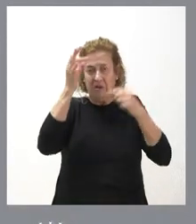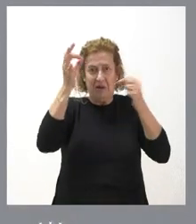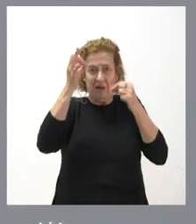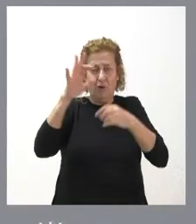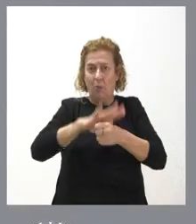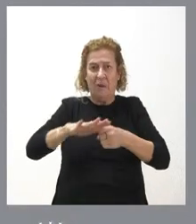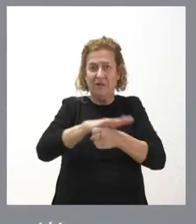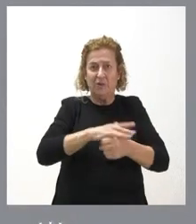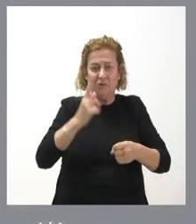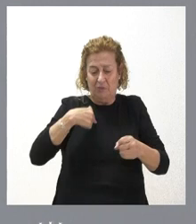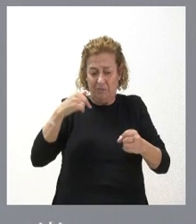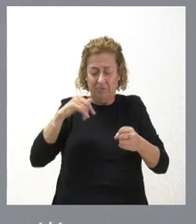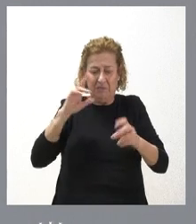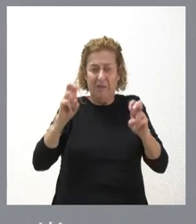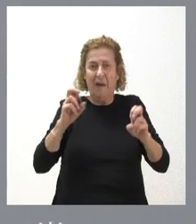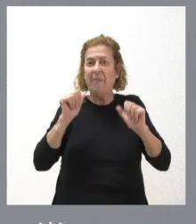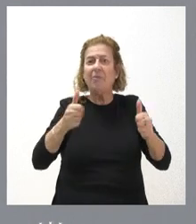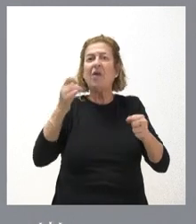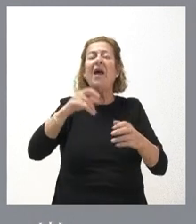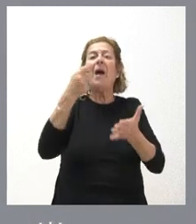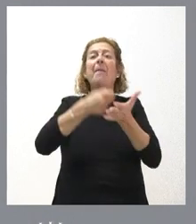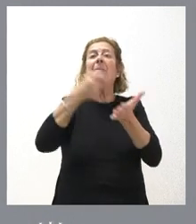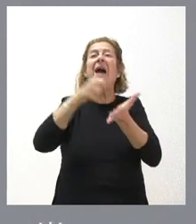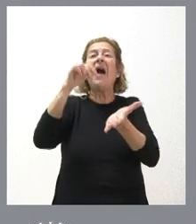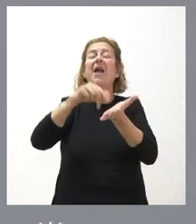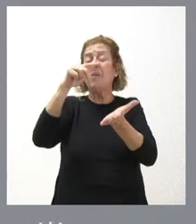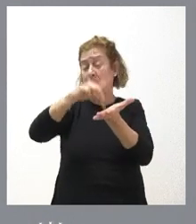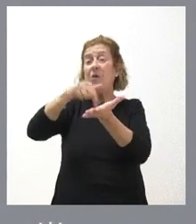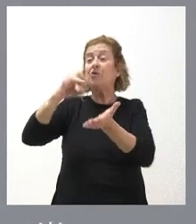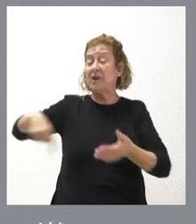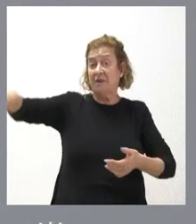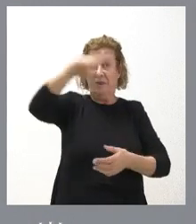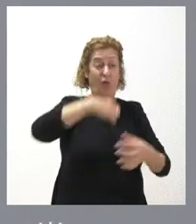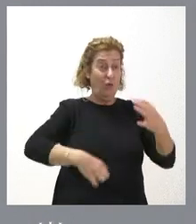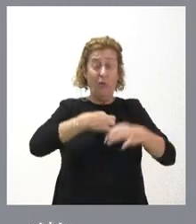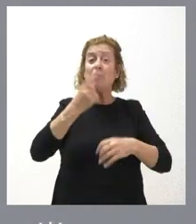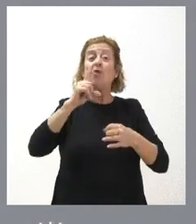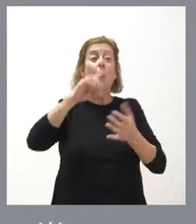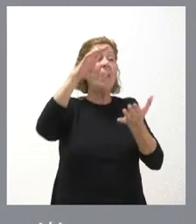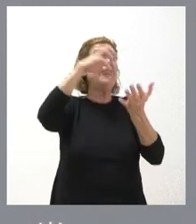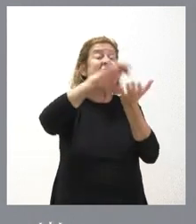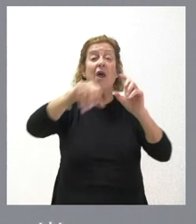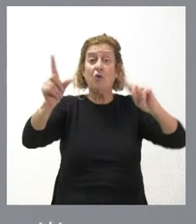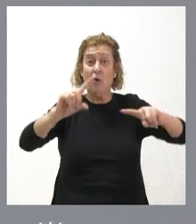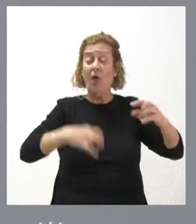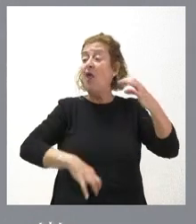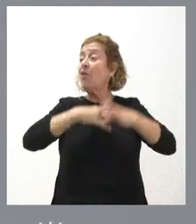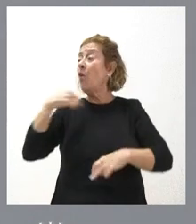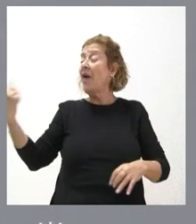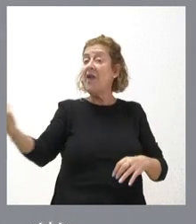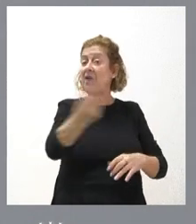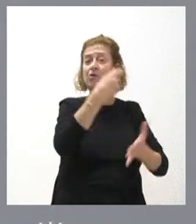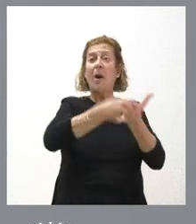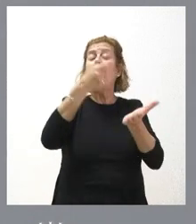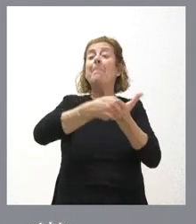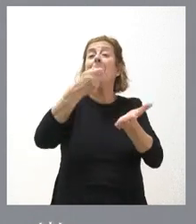cuestión de principio que tenemos que insistir quienes pagan los impuestos son los ciudadanos no los territorios y en España los ciudadanos pagan los impuestos en función de